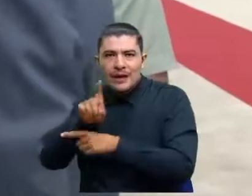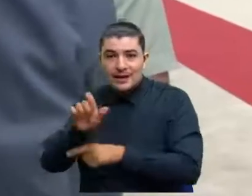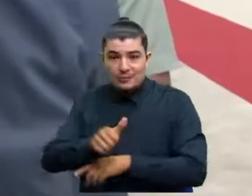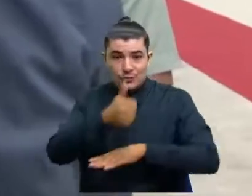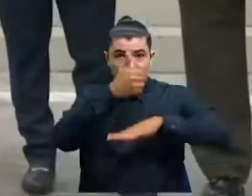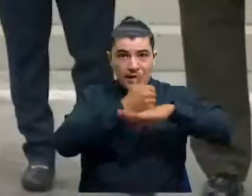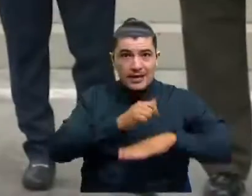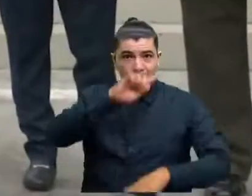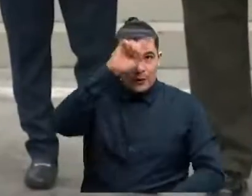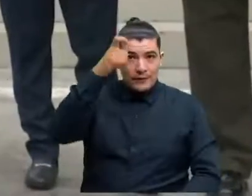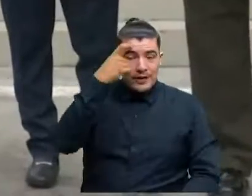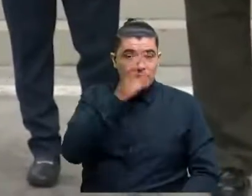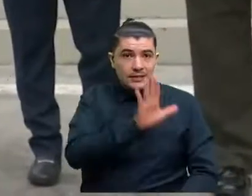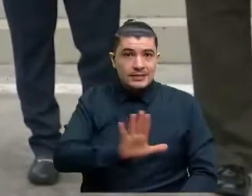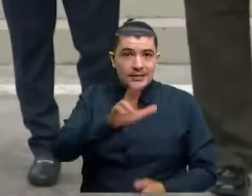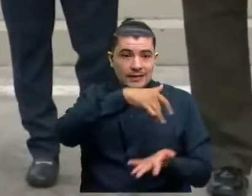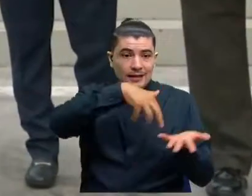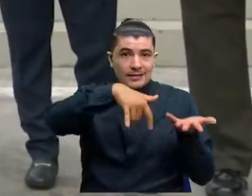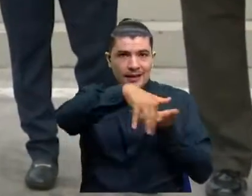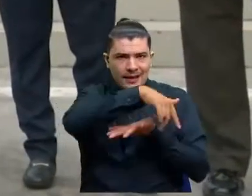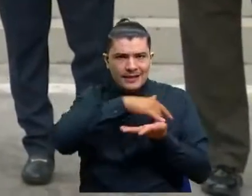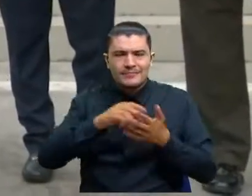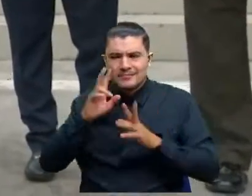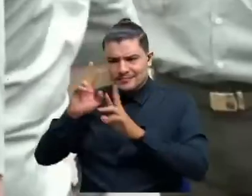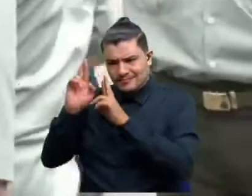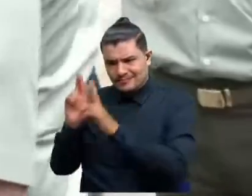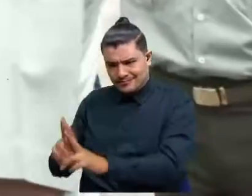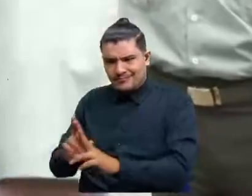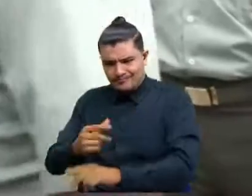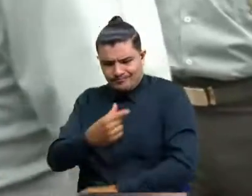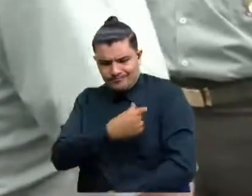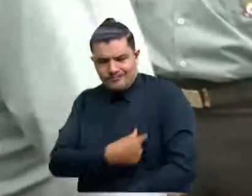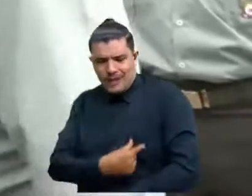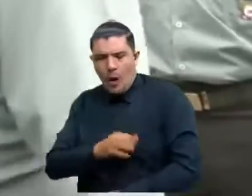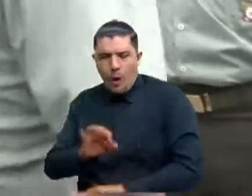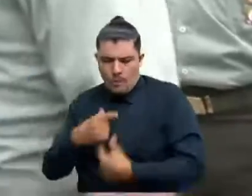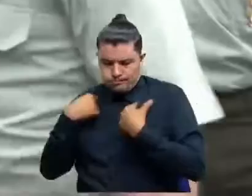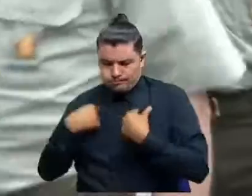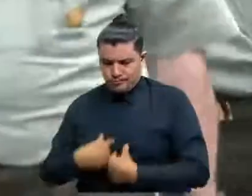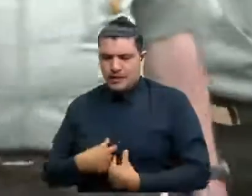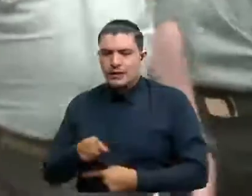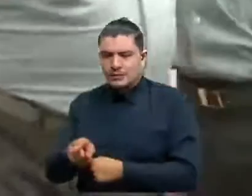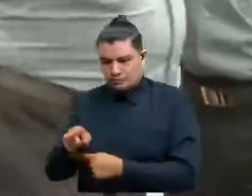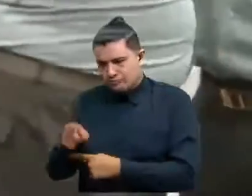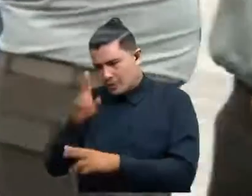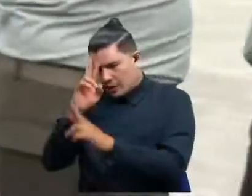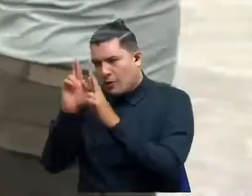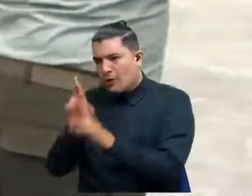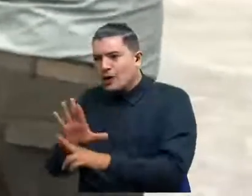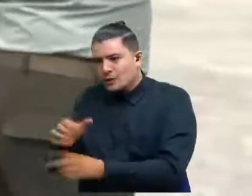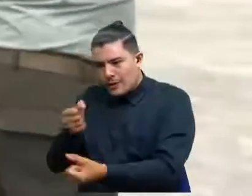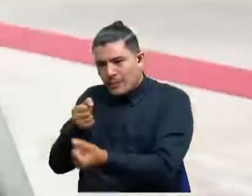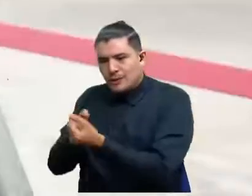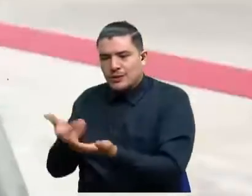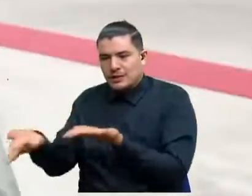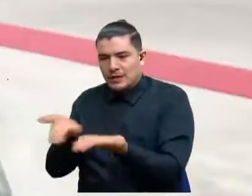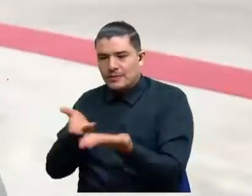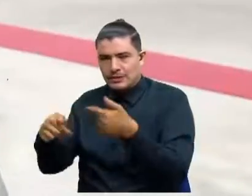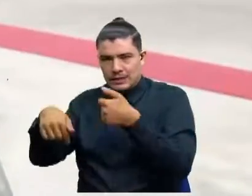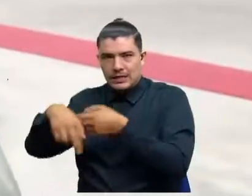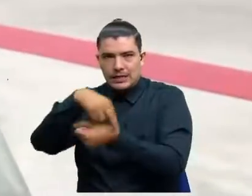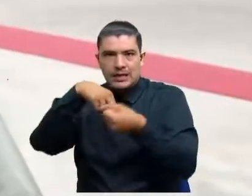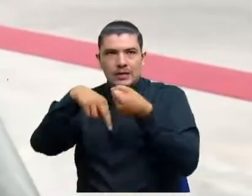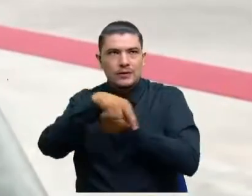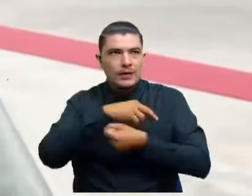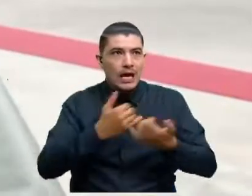del departamento las condecoraciones como agradecimiento por su servicio en la región ese proceso de transformación nos transforma nosotros el corazón